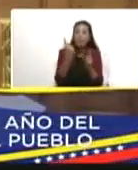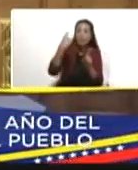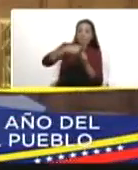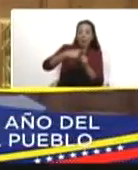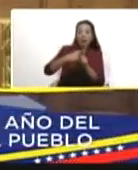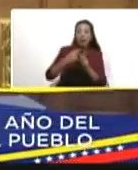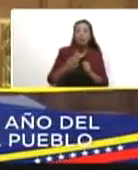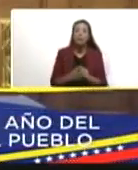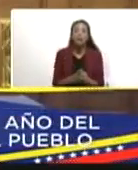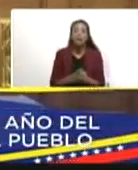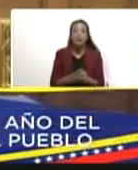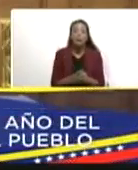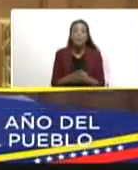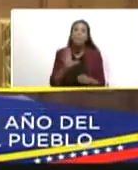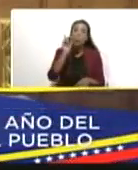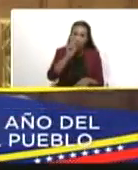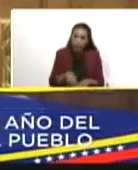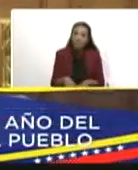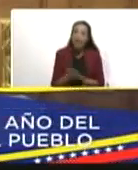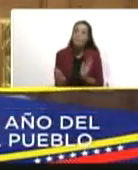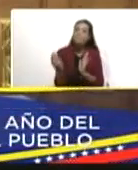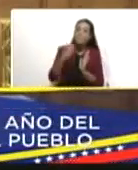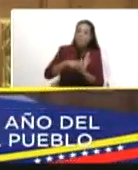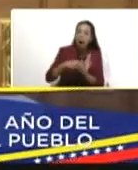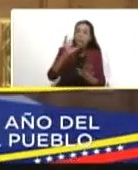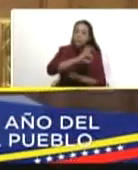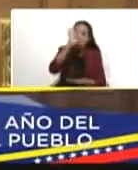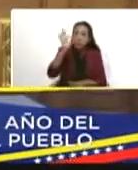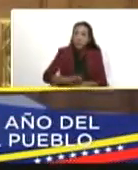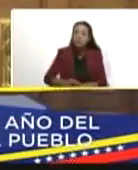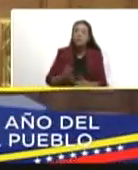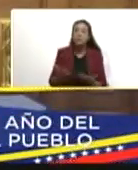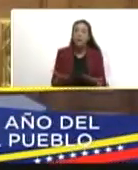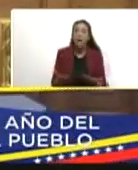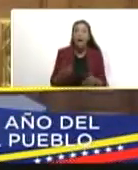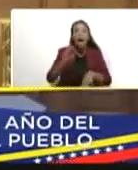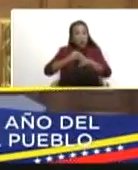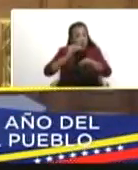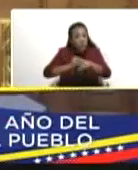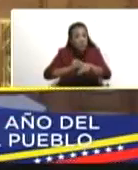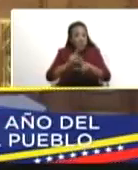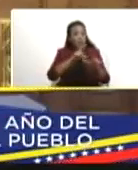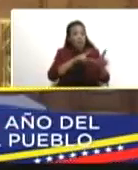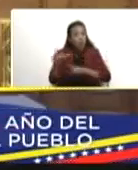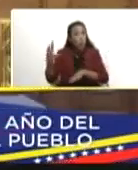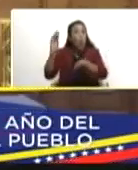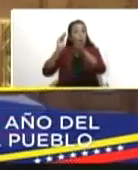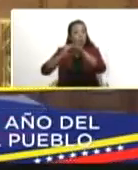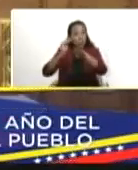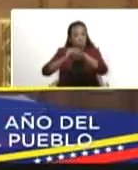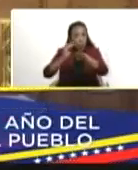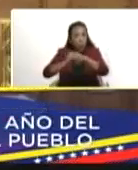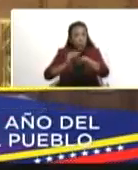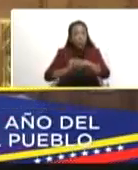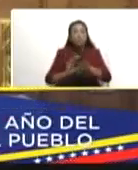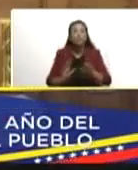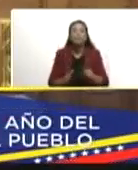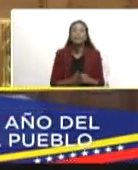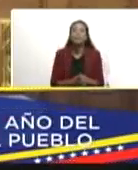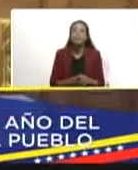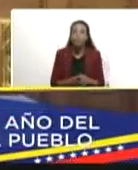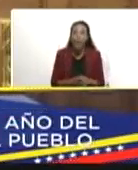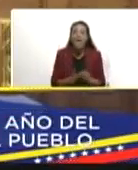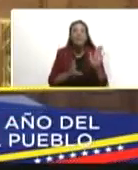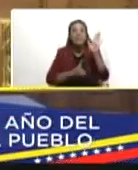indexado pero también tenemos que avanzar y así lo anuncio en